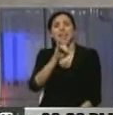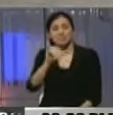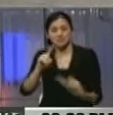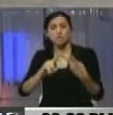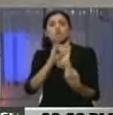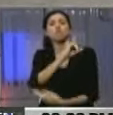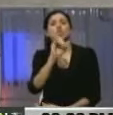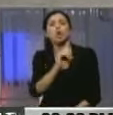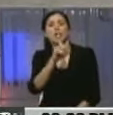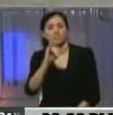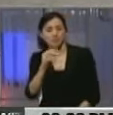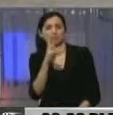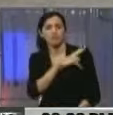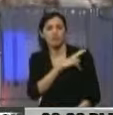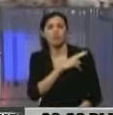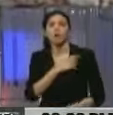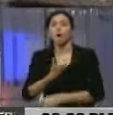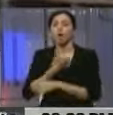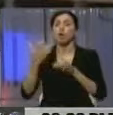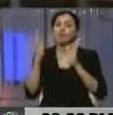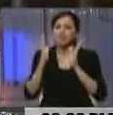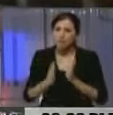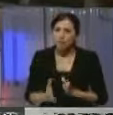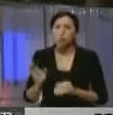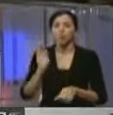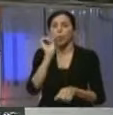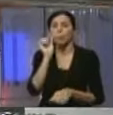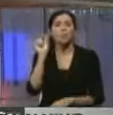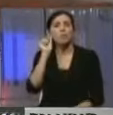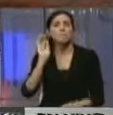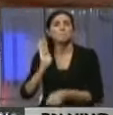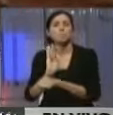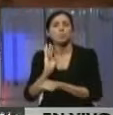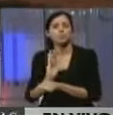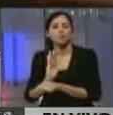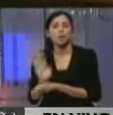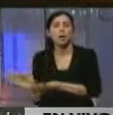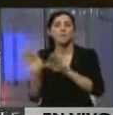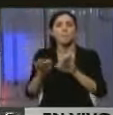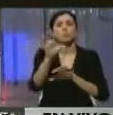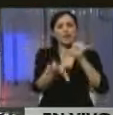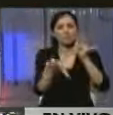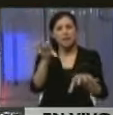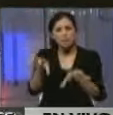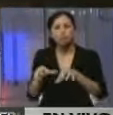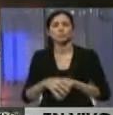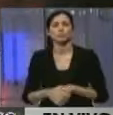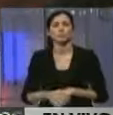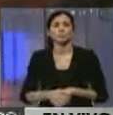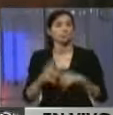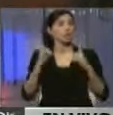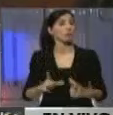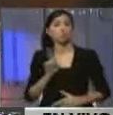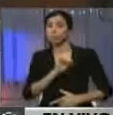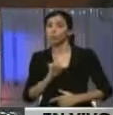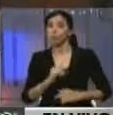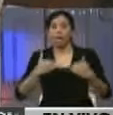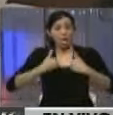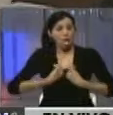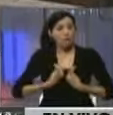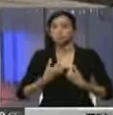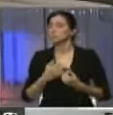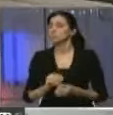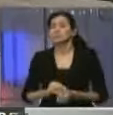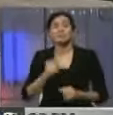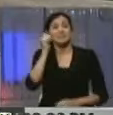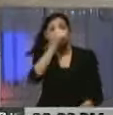gobernadores, gobernadoras, protectores, protectoras. Están haciendo un esfuerzo, bueno, no hay descanso, sábado y domingo, a las